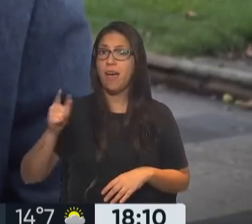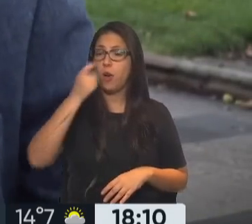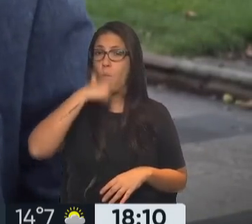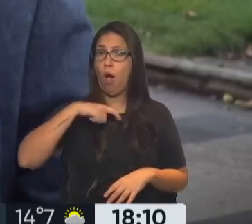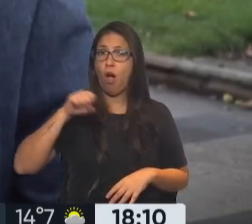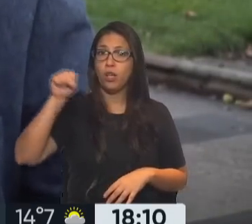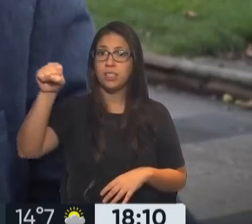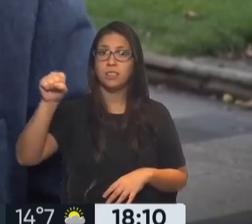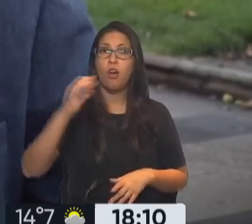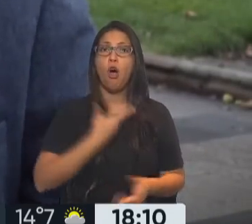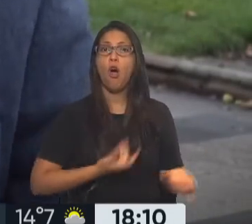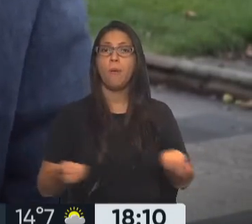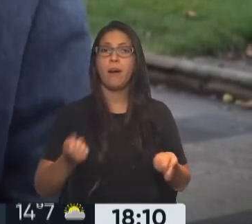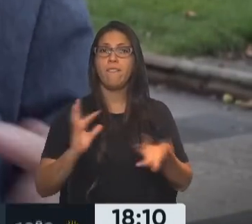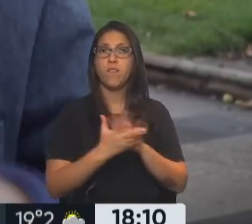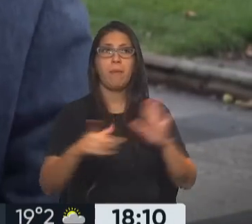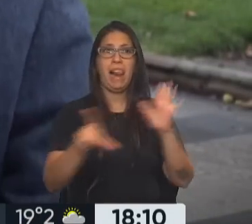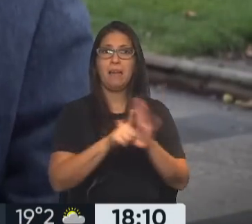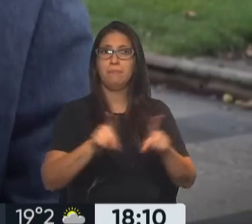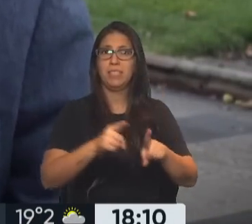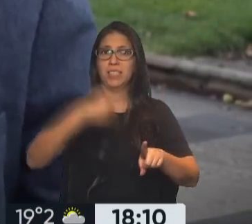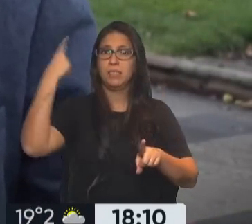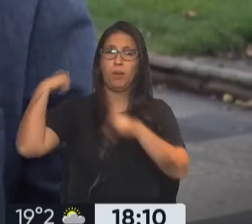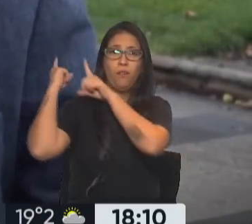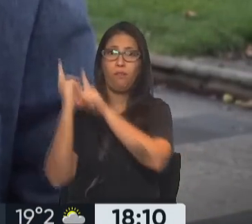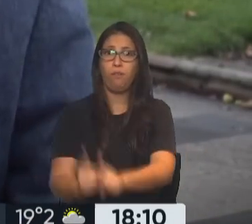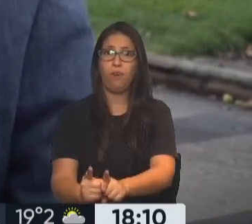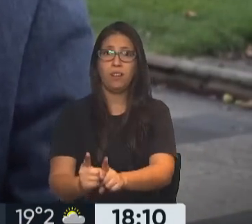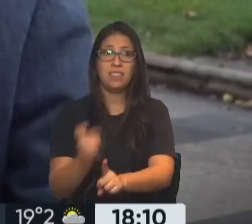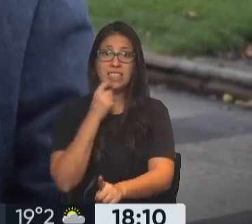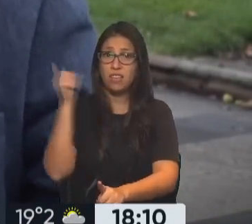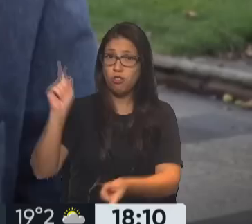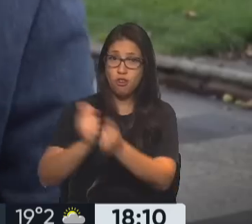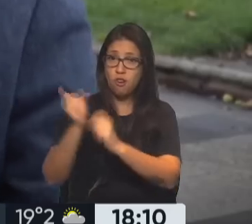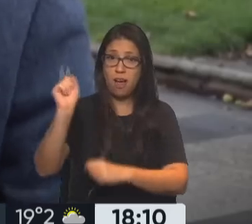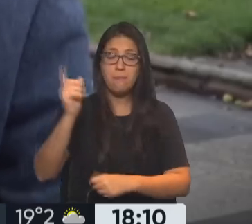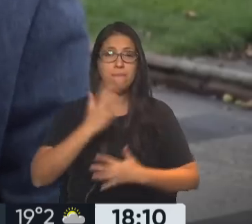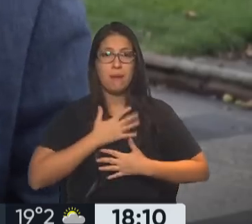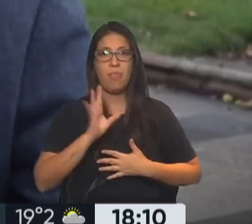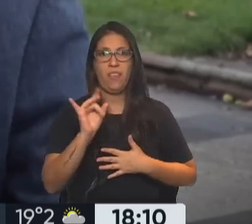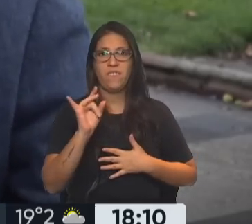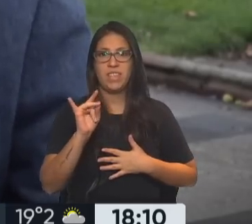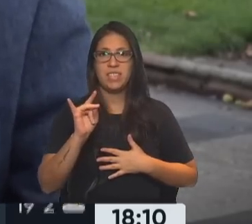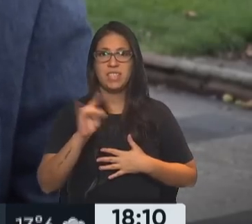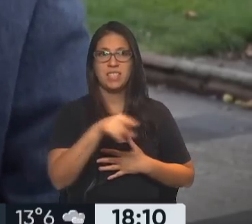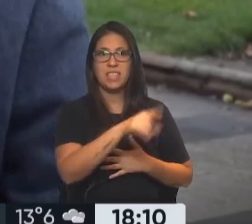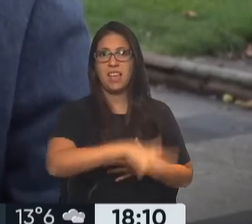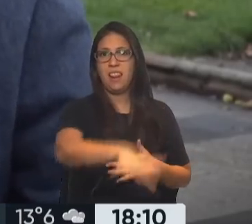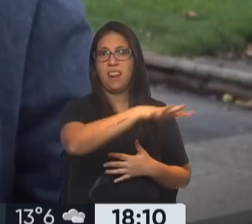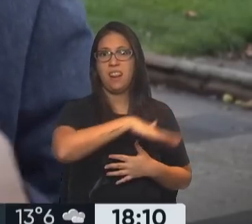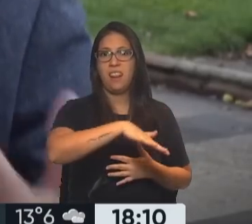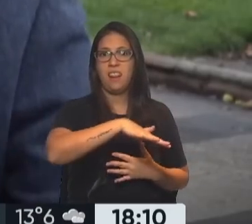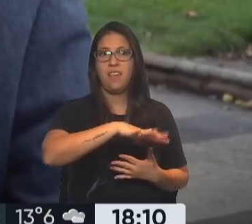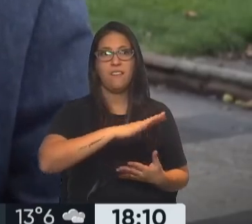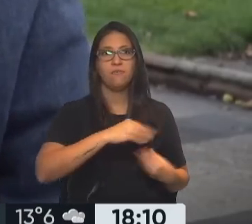Boric gobierna con las mismas leyes que han gobernado todos. Y mientras eso no cambie, yo veo que va a ser difícil la forma de que cambien, la forma